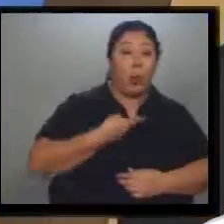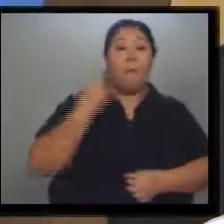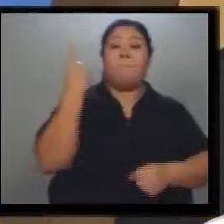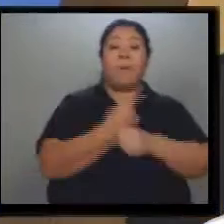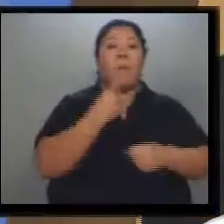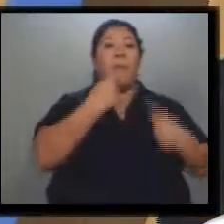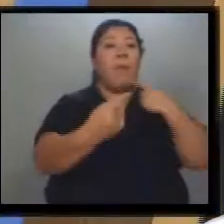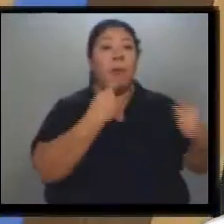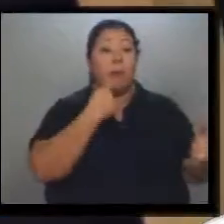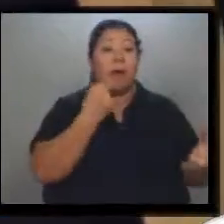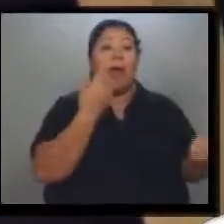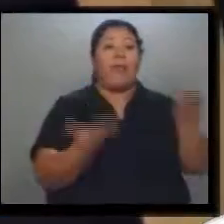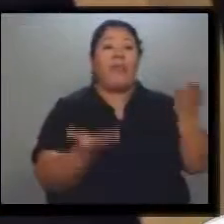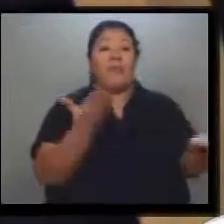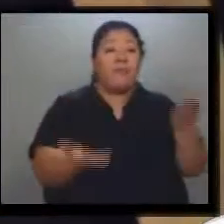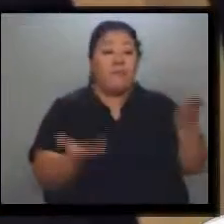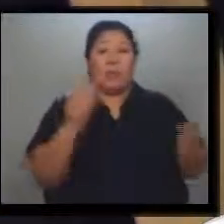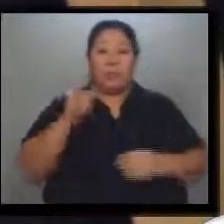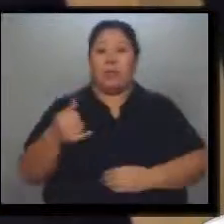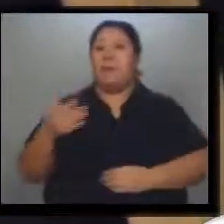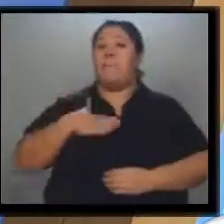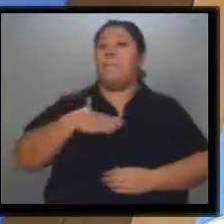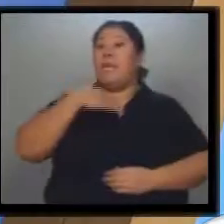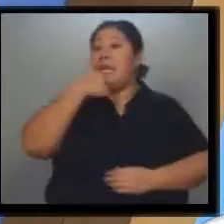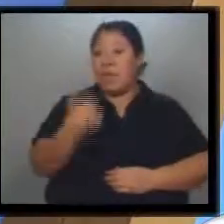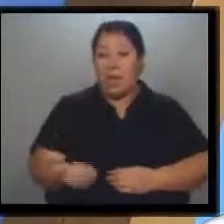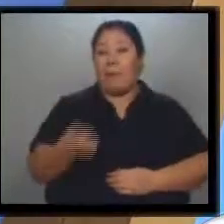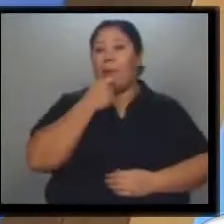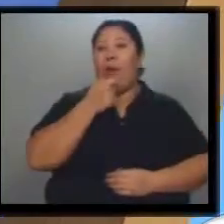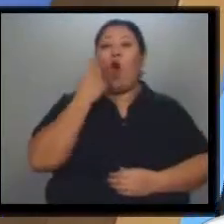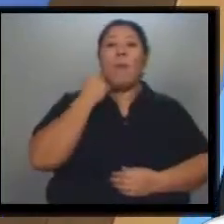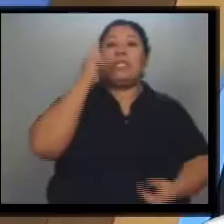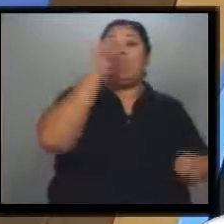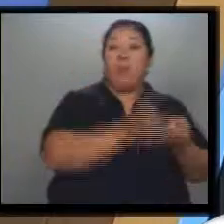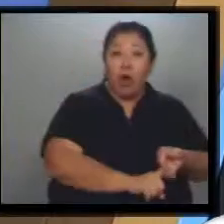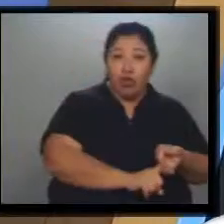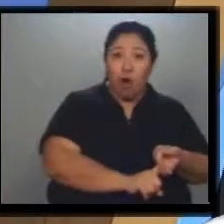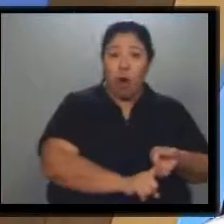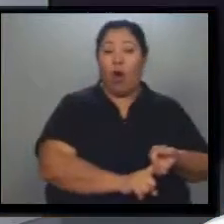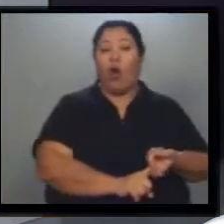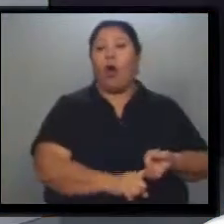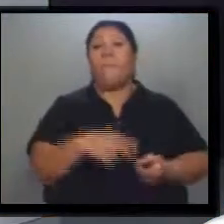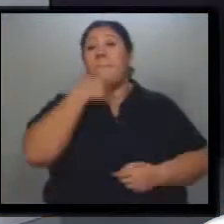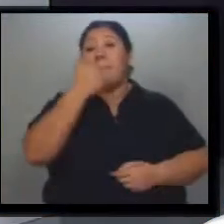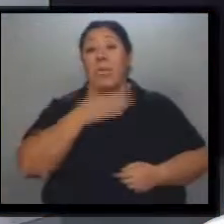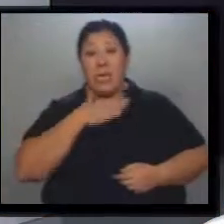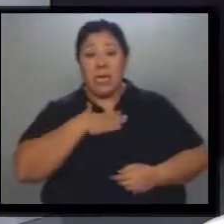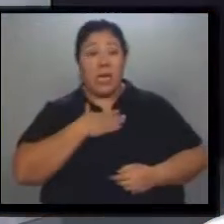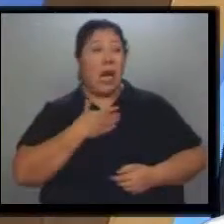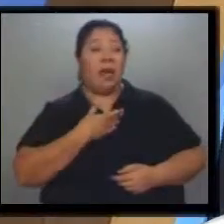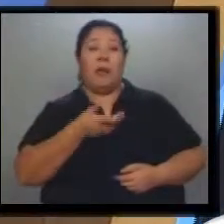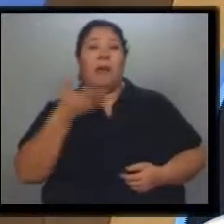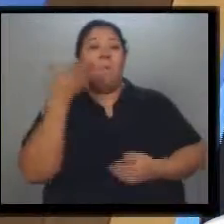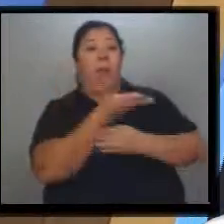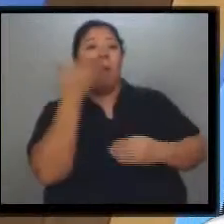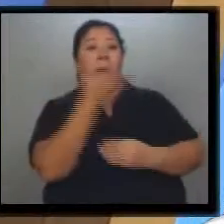en 3 kioscos diferentes. Mariano, ¿no? Mi hija le saca lo que no tiene a mi marido. Yo no puedo, a mí no me pasa. Pero sí. mi marido, todo. Conducta de